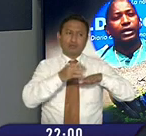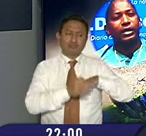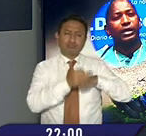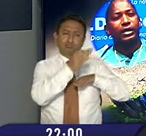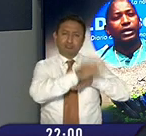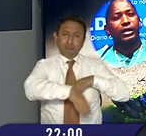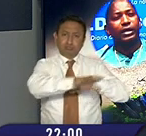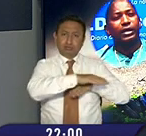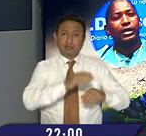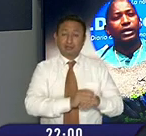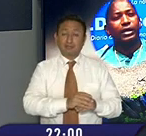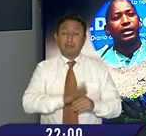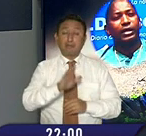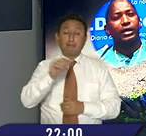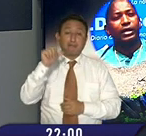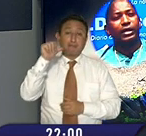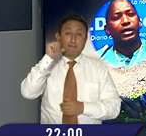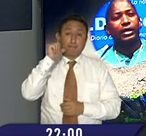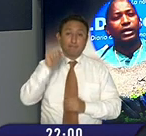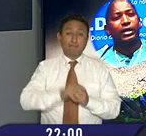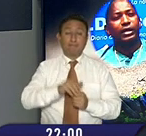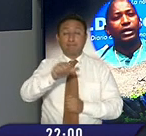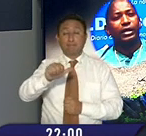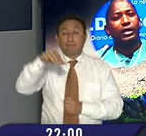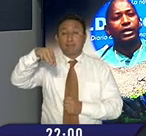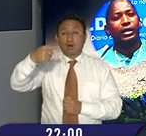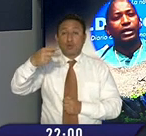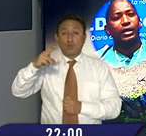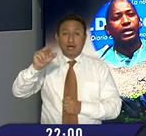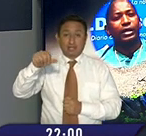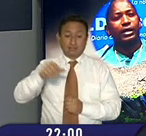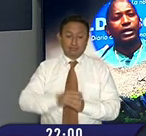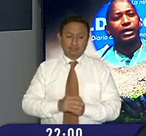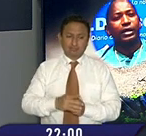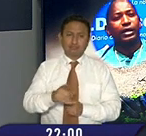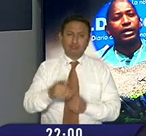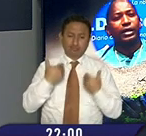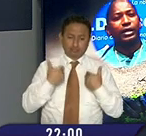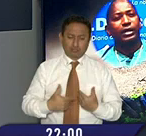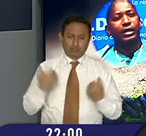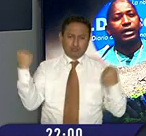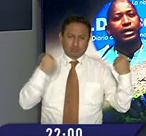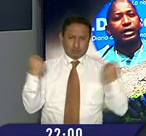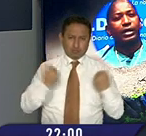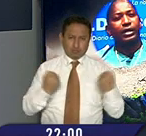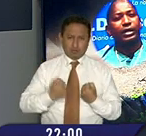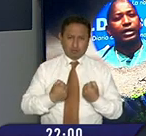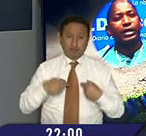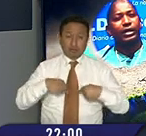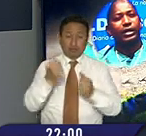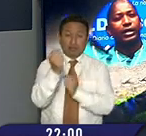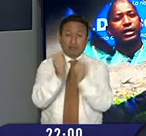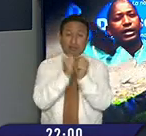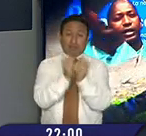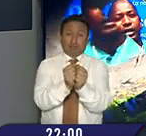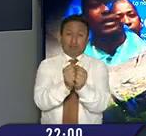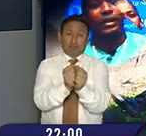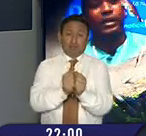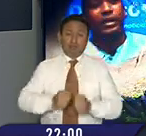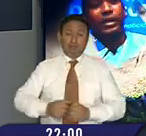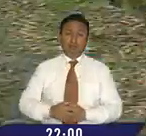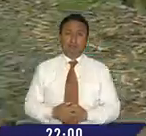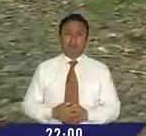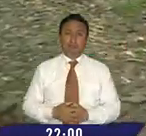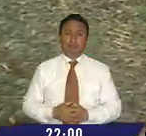de la parroquia de Amaguaña del Cantón Quito. El cadáver presentaba huellas de violencia y tenía las manos atadas.